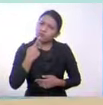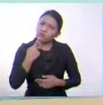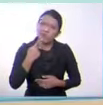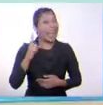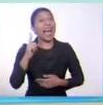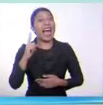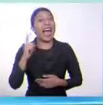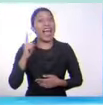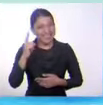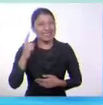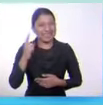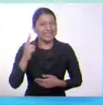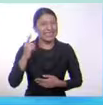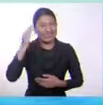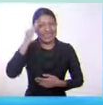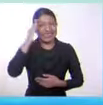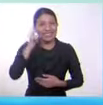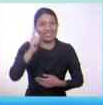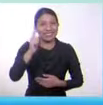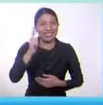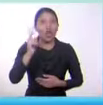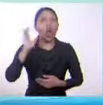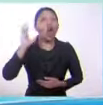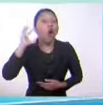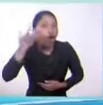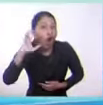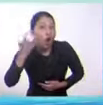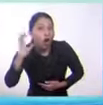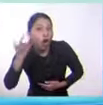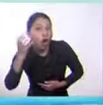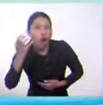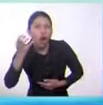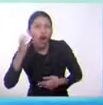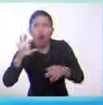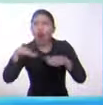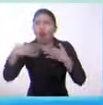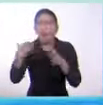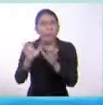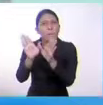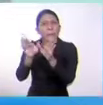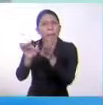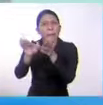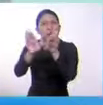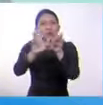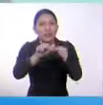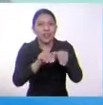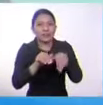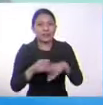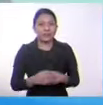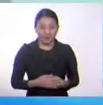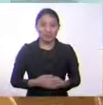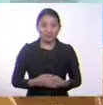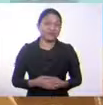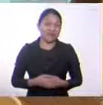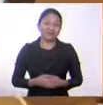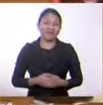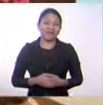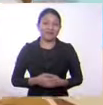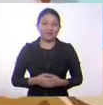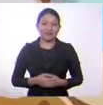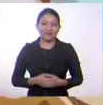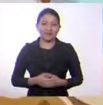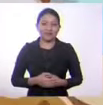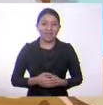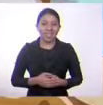¡Ya sé! Podemos hablar de los colores y las formas de las mariposas. ¡Claro que sí! ¿Y